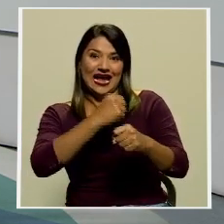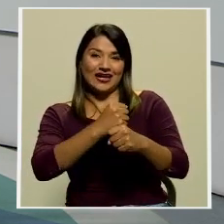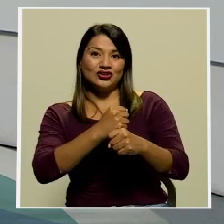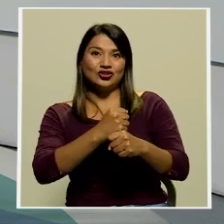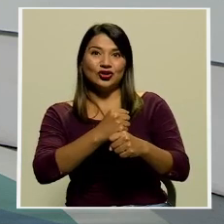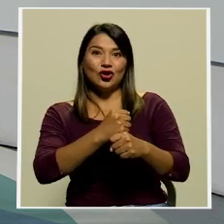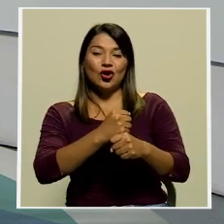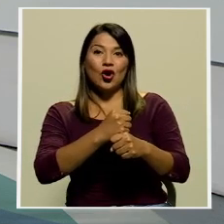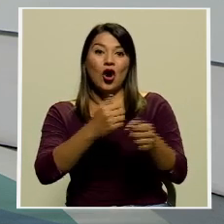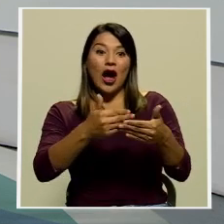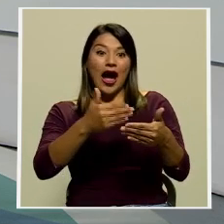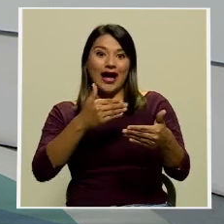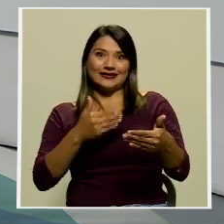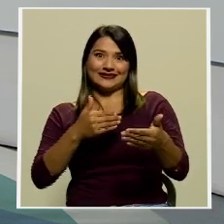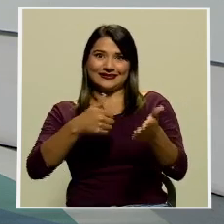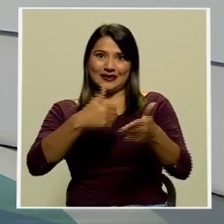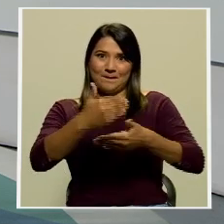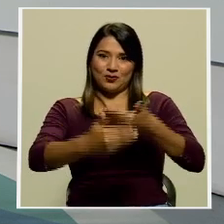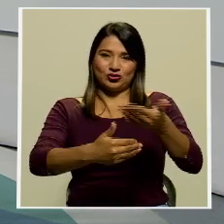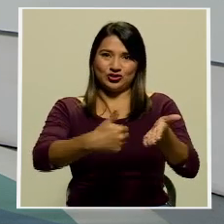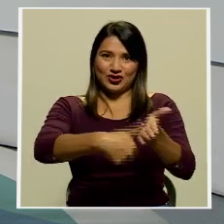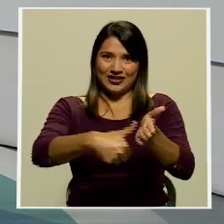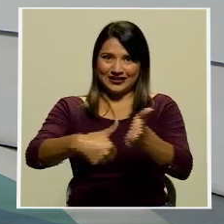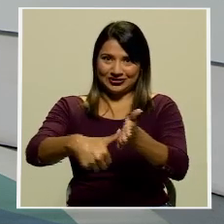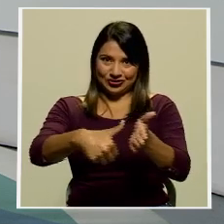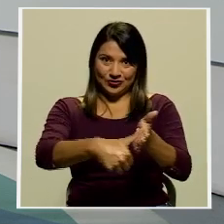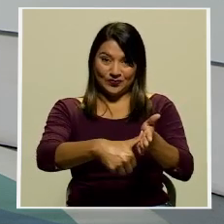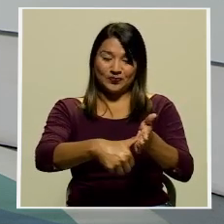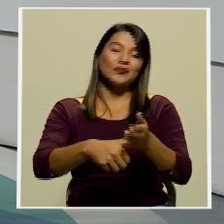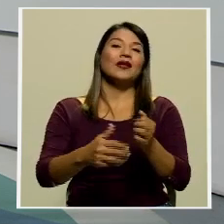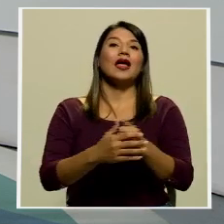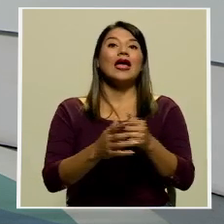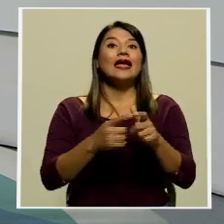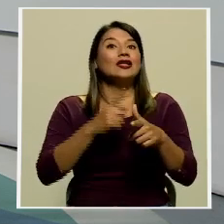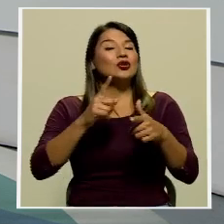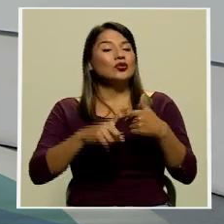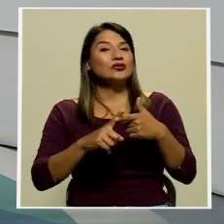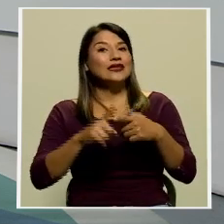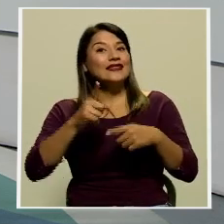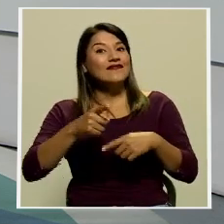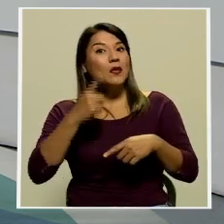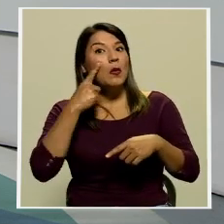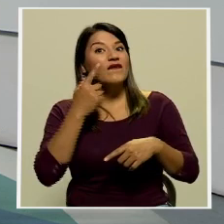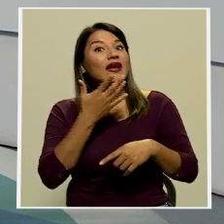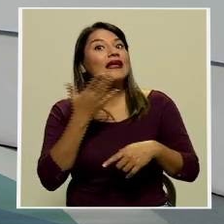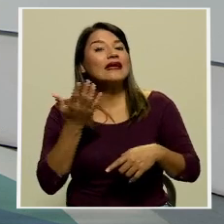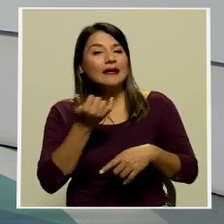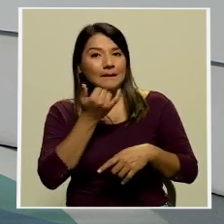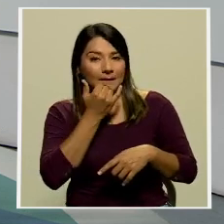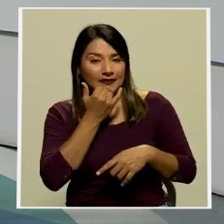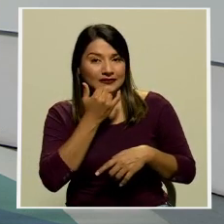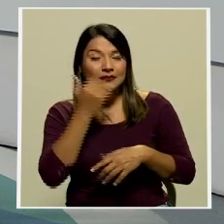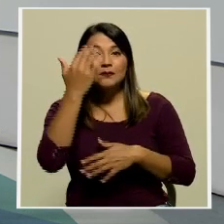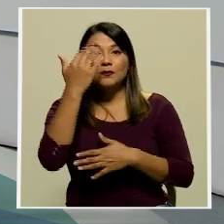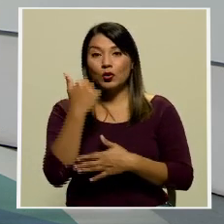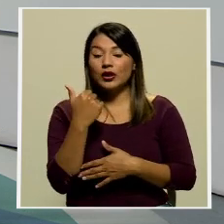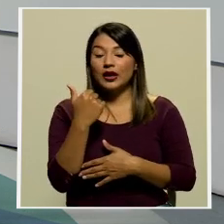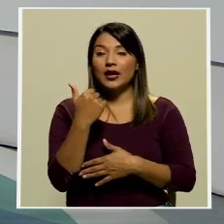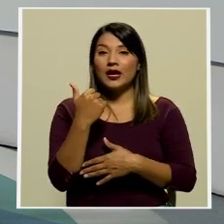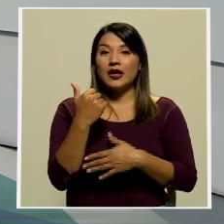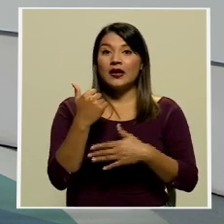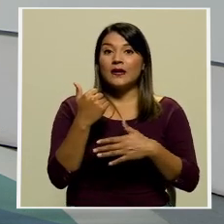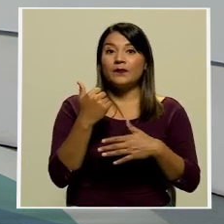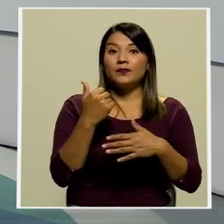netamente. Ahí los cálculos, vamos a ver cómo juegan, porque sea quien sea que